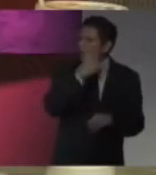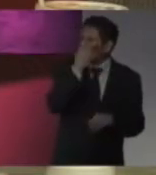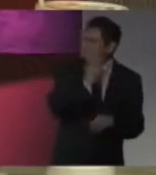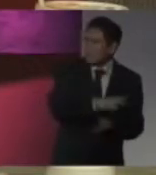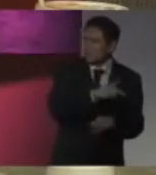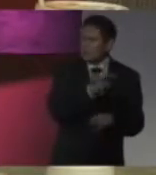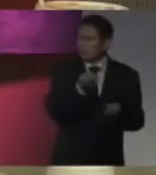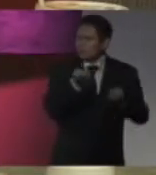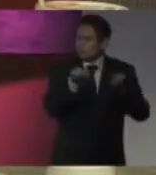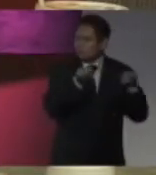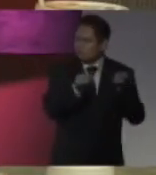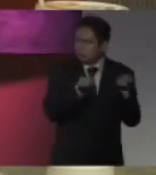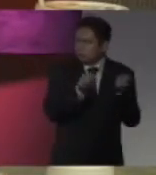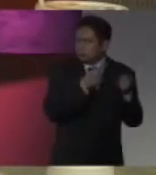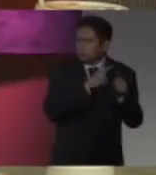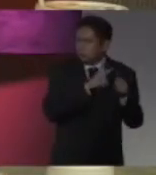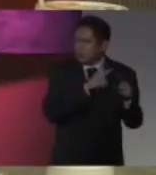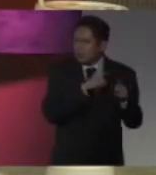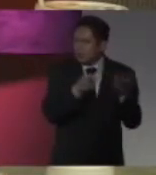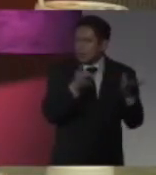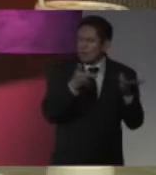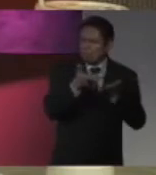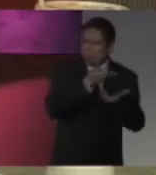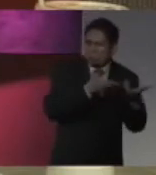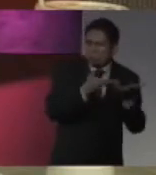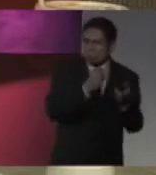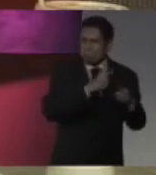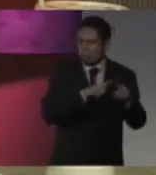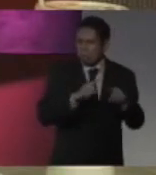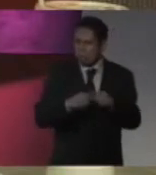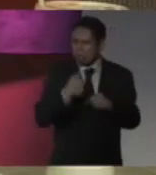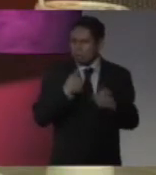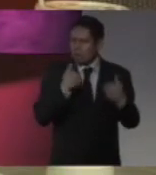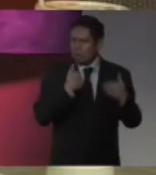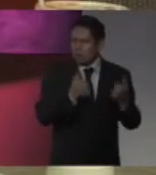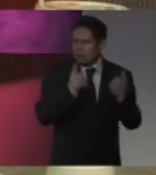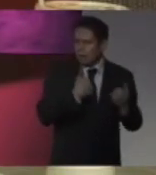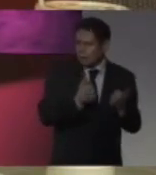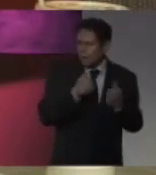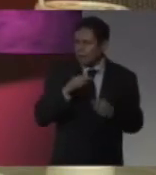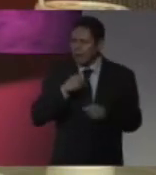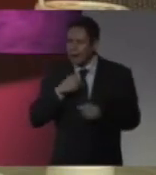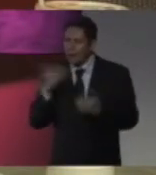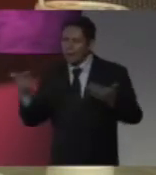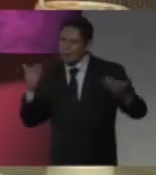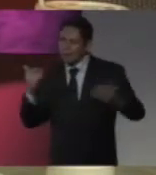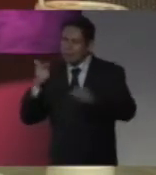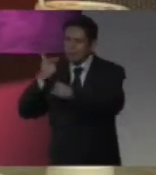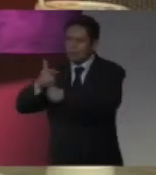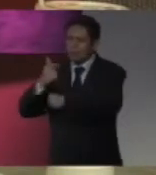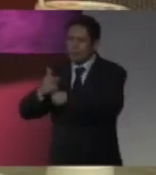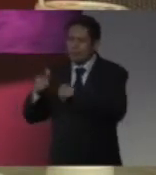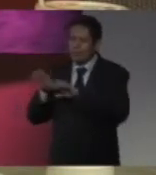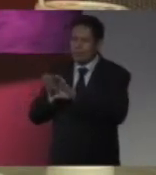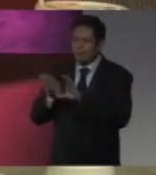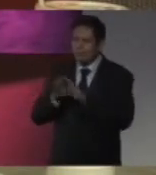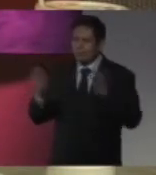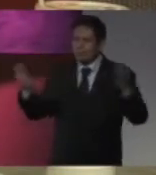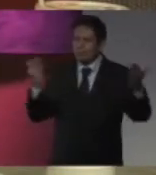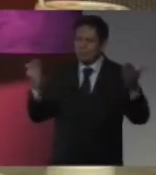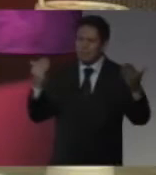mexicano, lo cual después me permitió a mí también comprender qué es el Estado guatemalteco en un ejercicio de